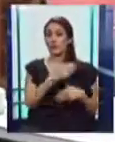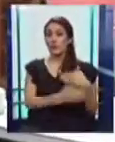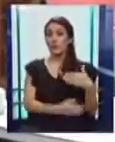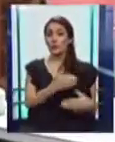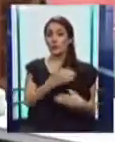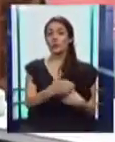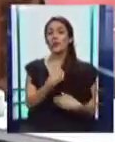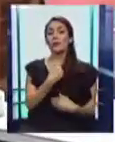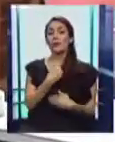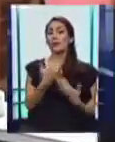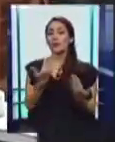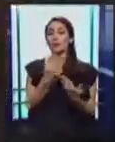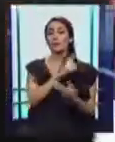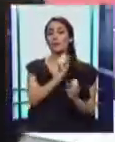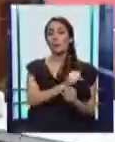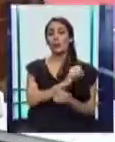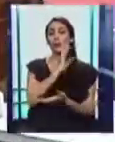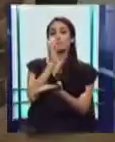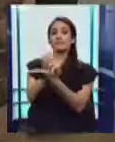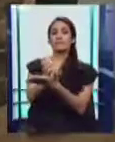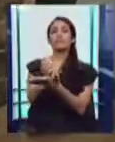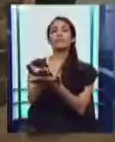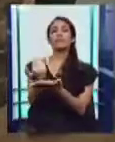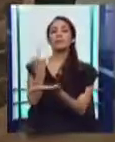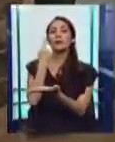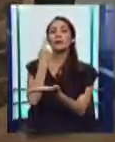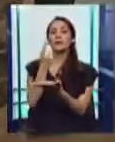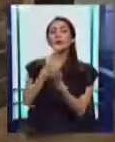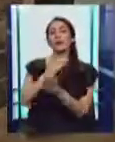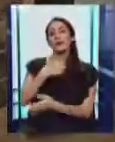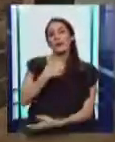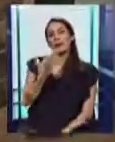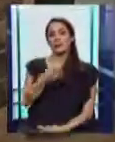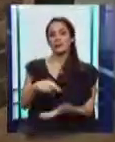encuentra en etapa de impugnaciones.